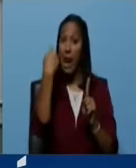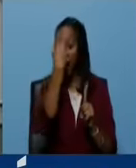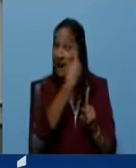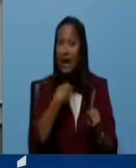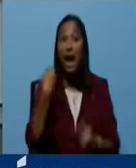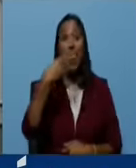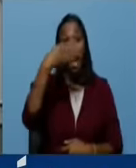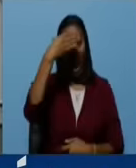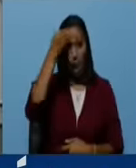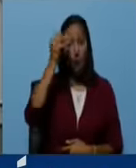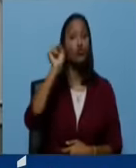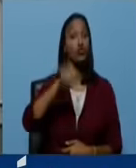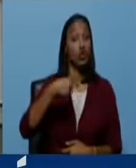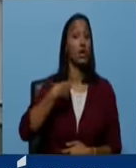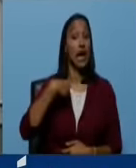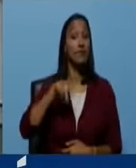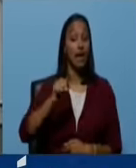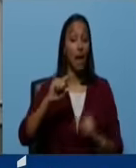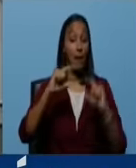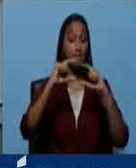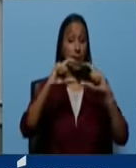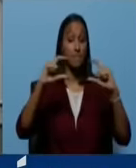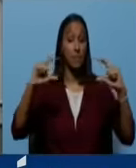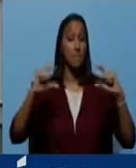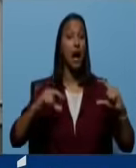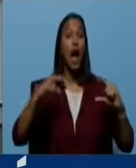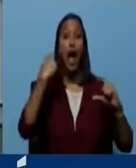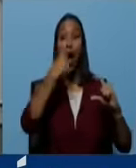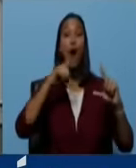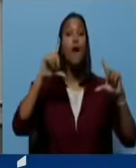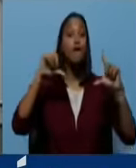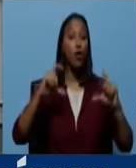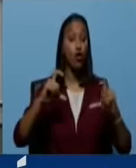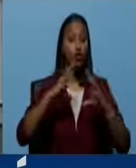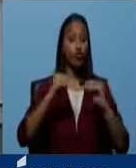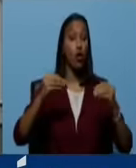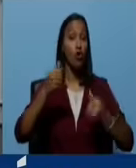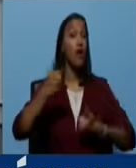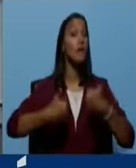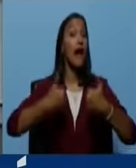rostro, los partidos que lo postularon, que por cierto fueron a